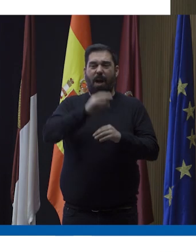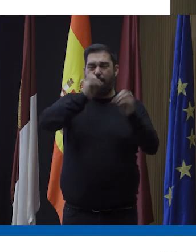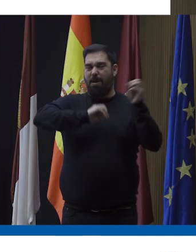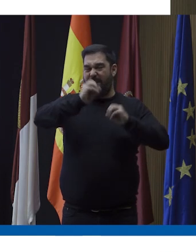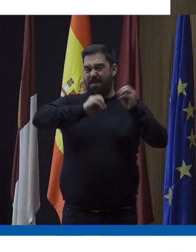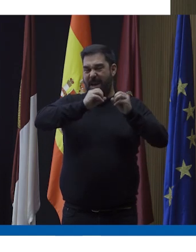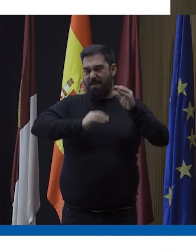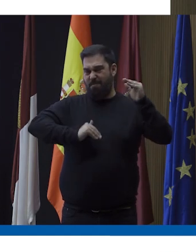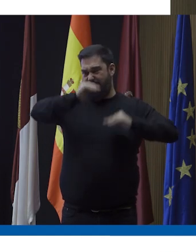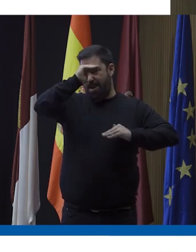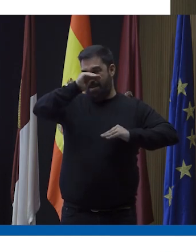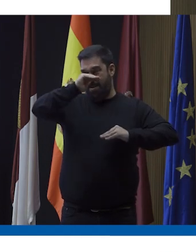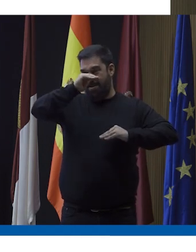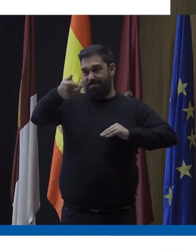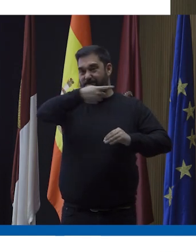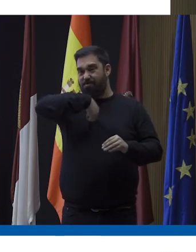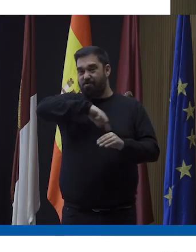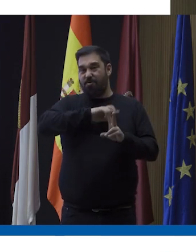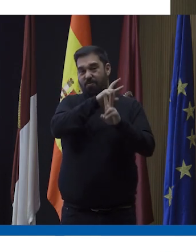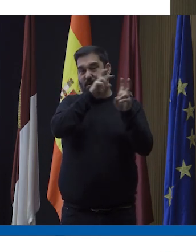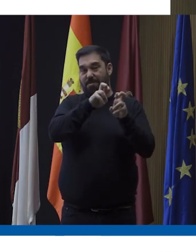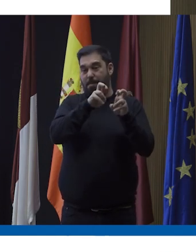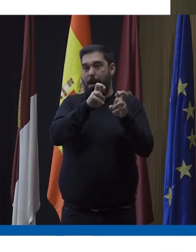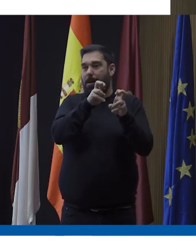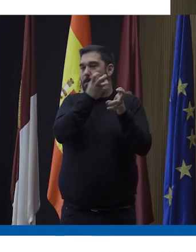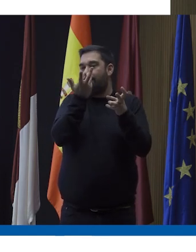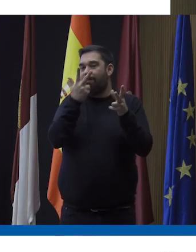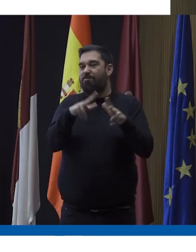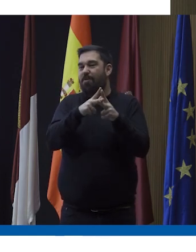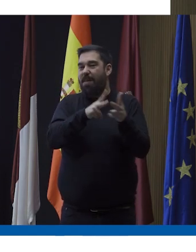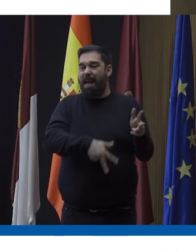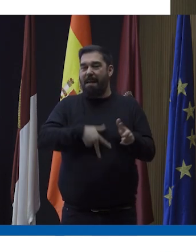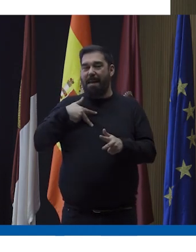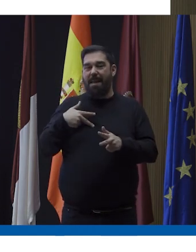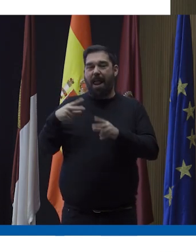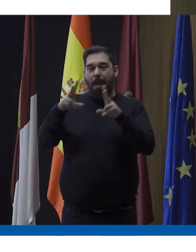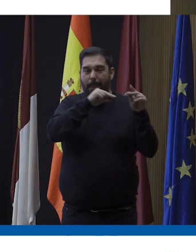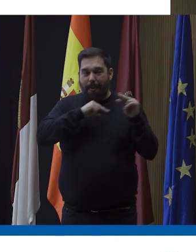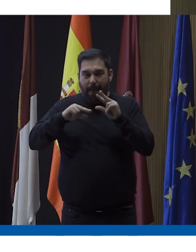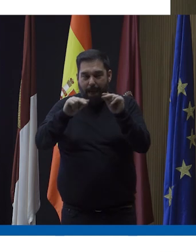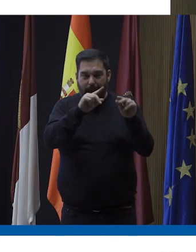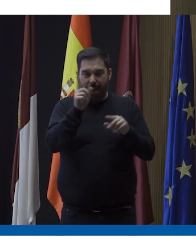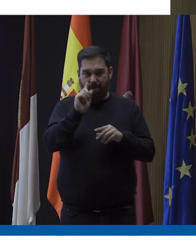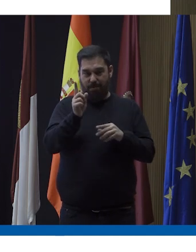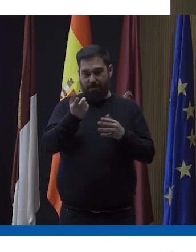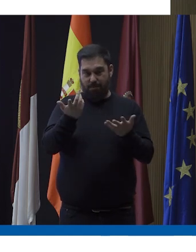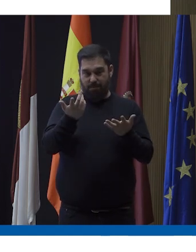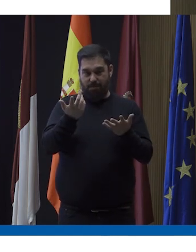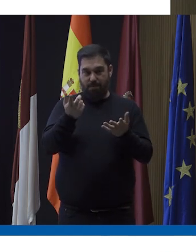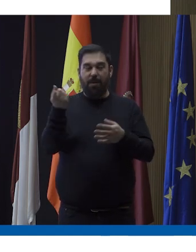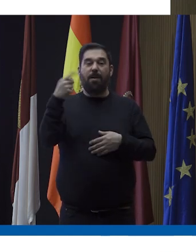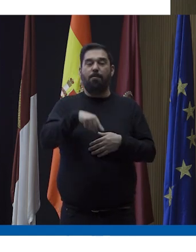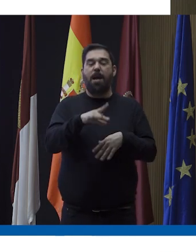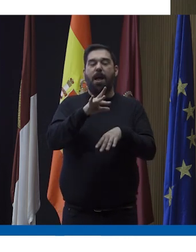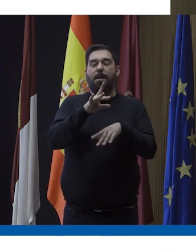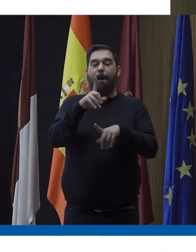altas. Y eso que estamos hablando de algo que no se dice y no se cuenta. Más cosas interesantes. La diabetes. Todos sabemos,